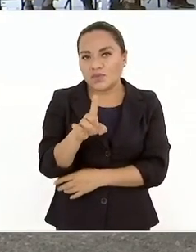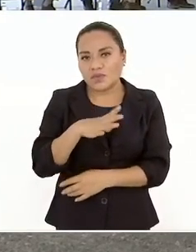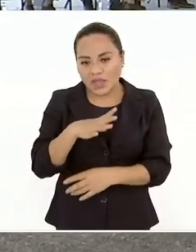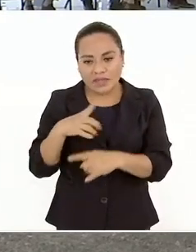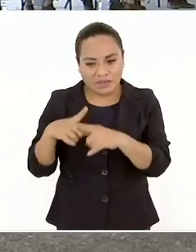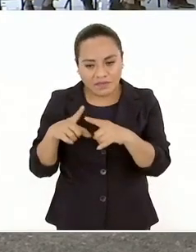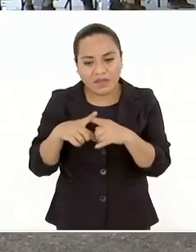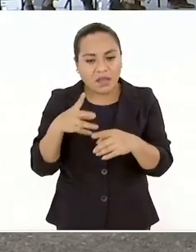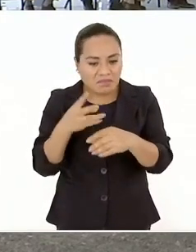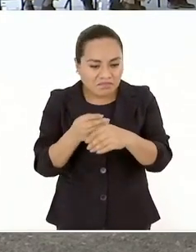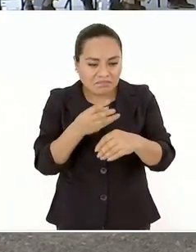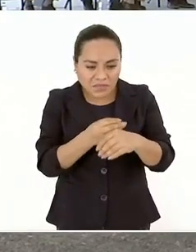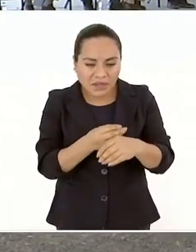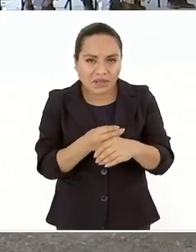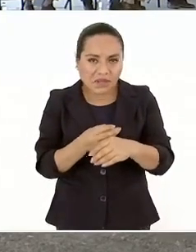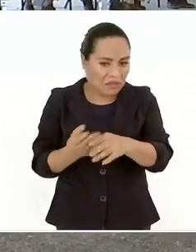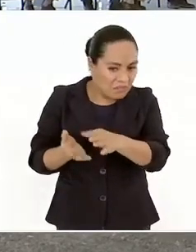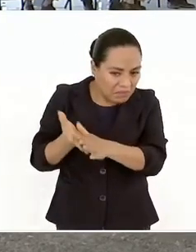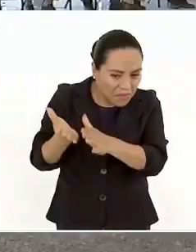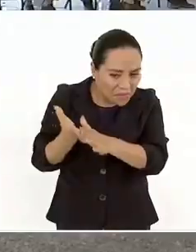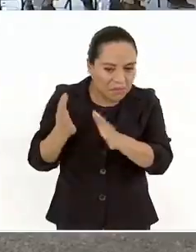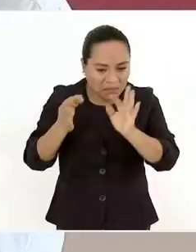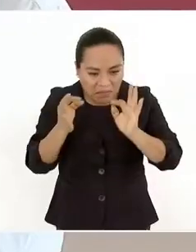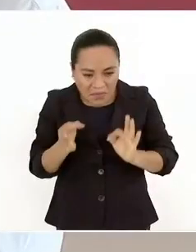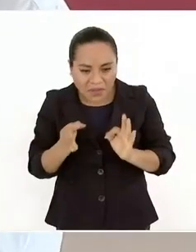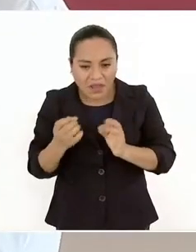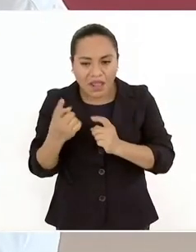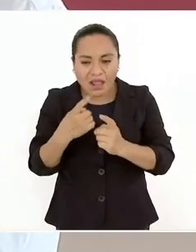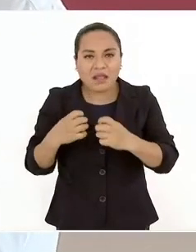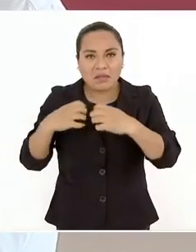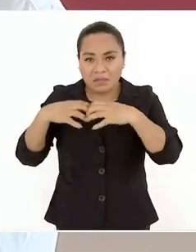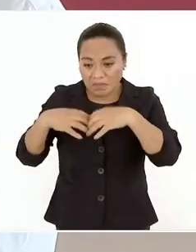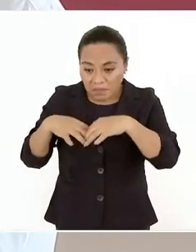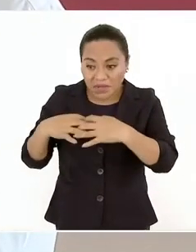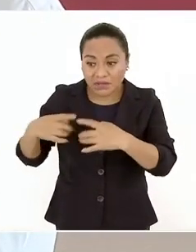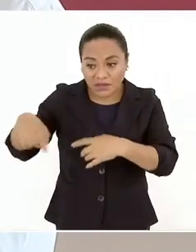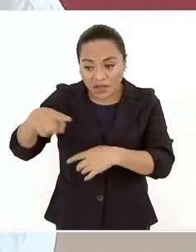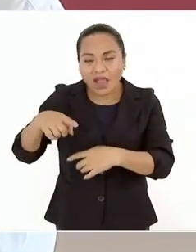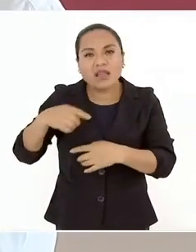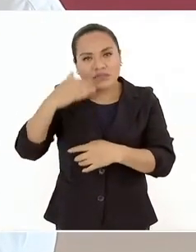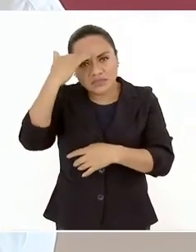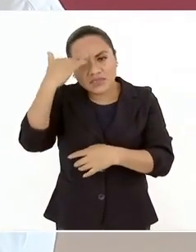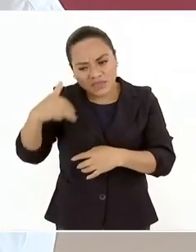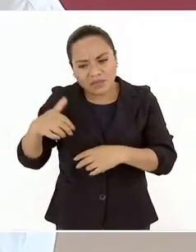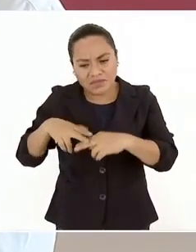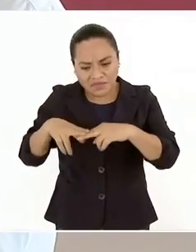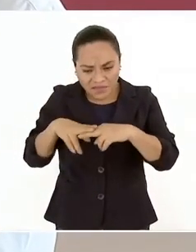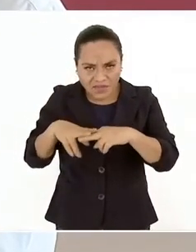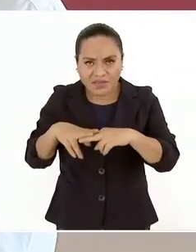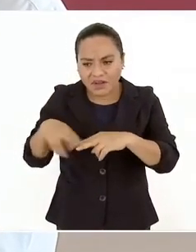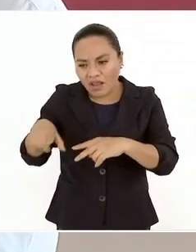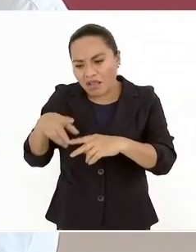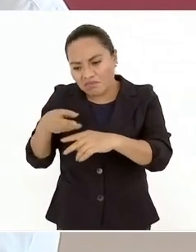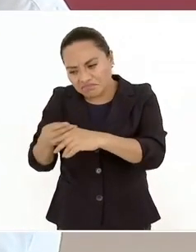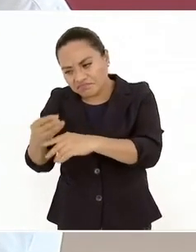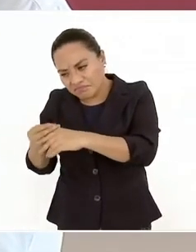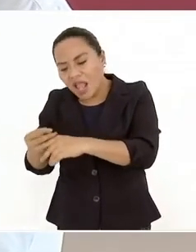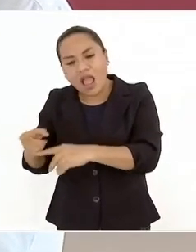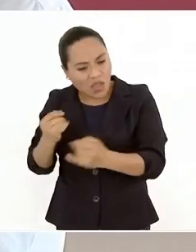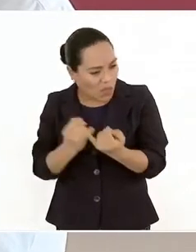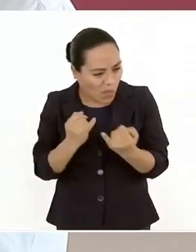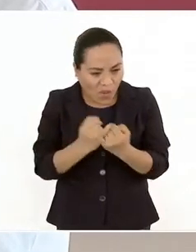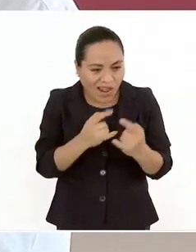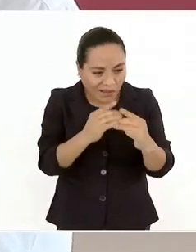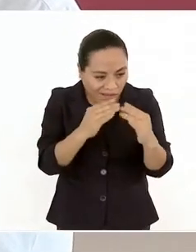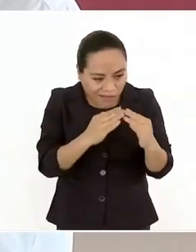algunas por la empresa que está rehabilitando las vías y el ferrocarril, otras obras se van a realizar